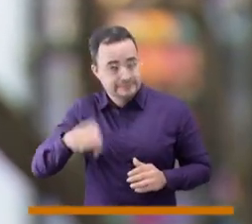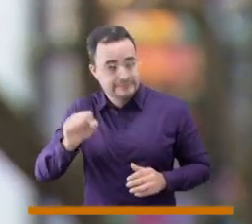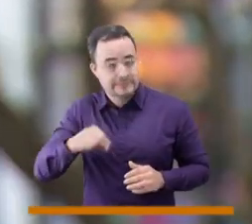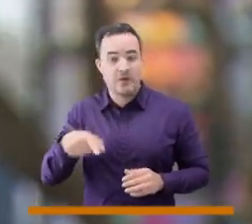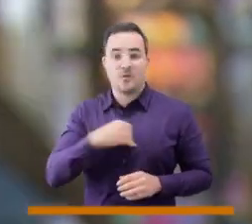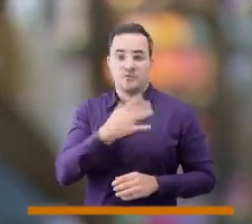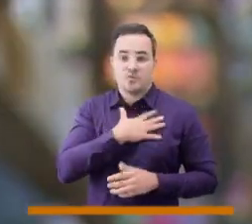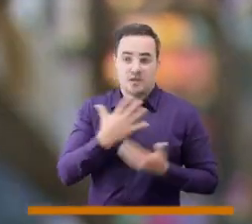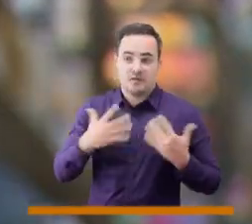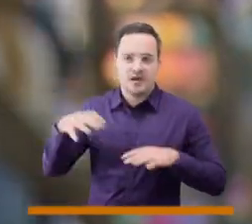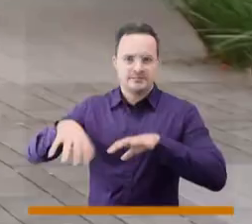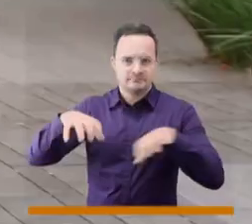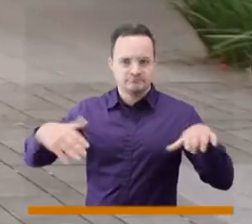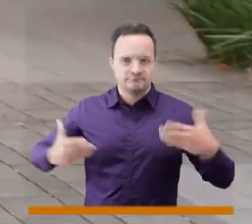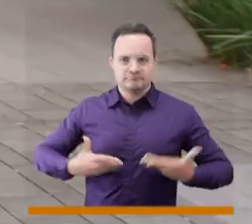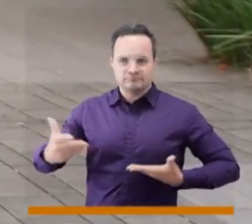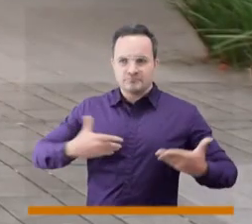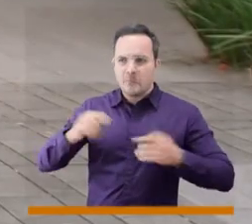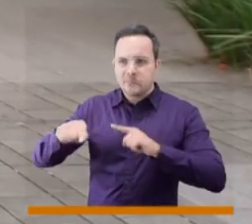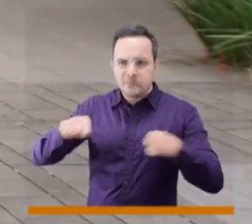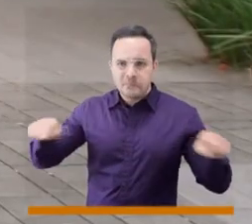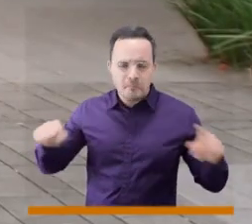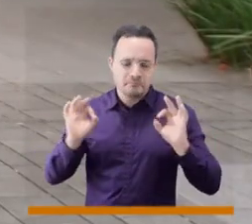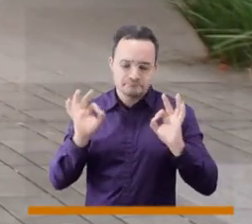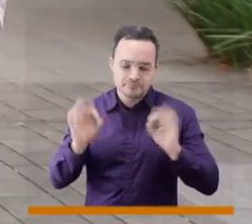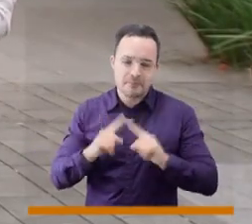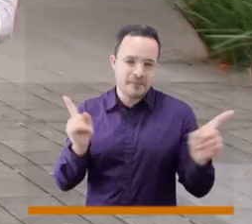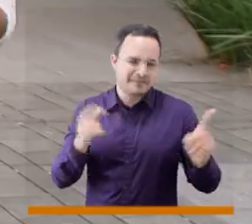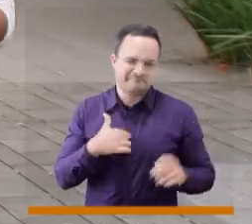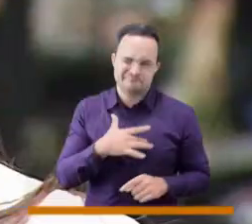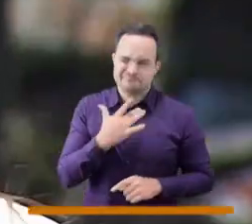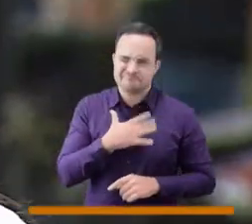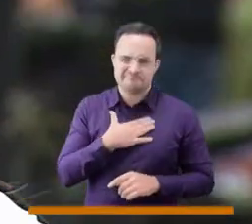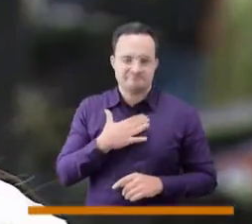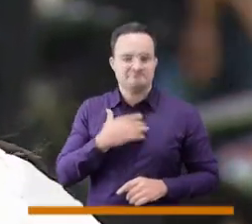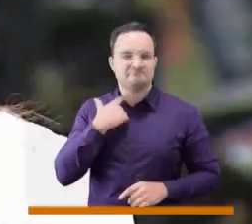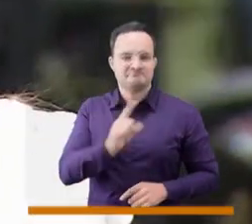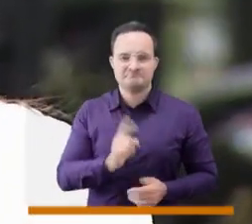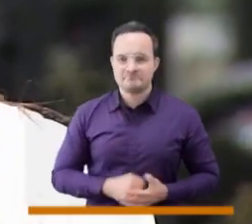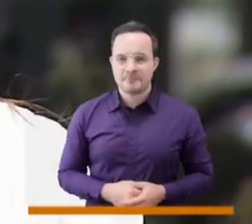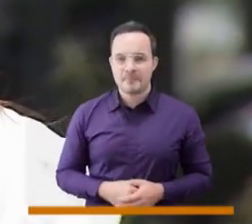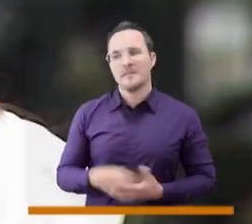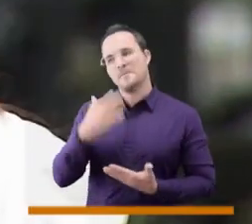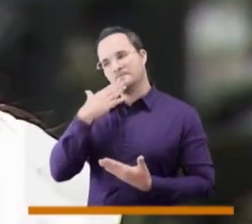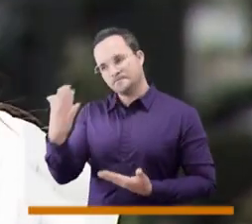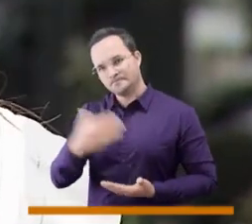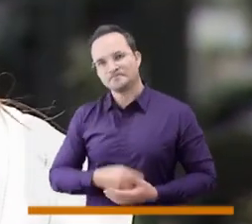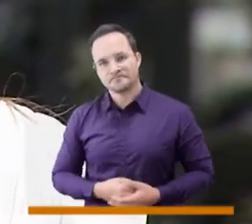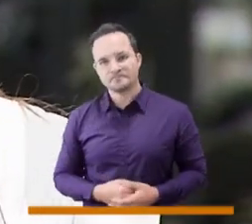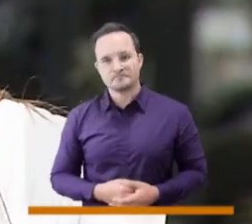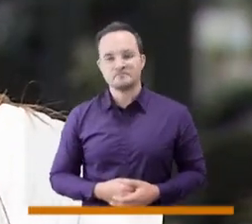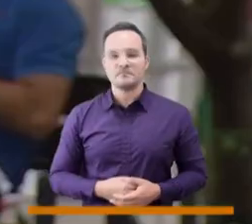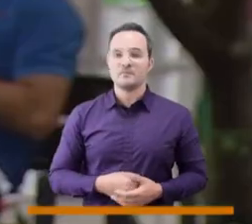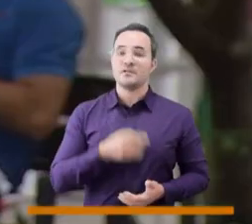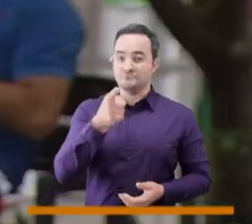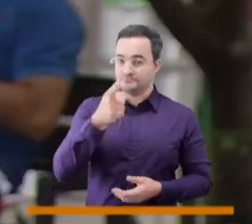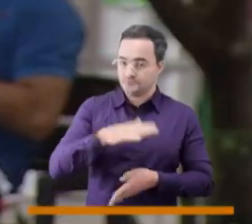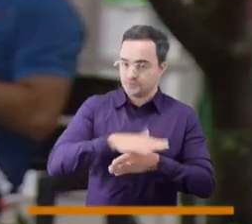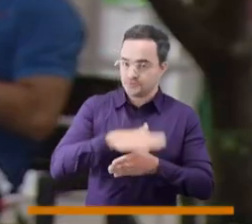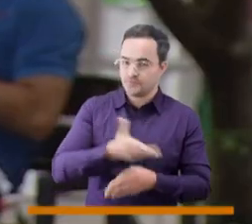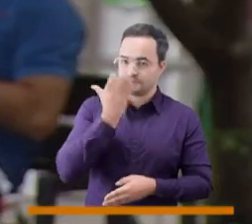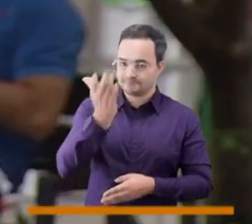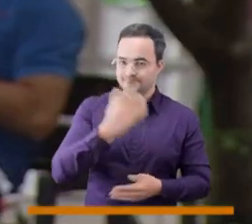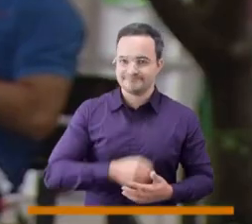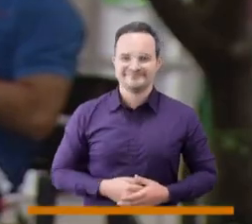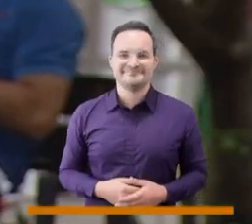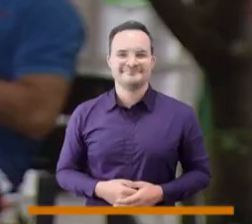no me gustaría vivir aquí, en el centro. Muchas gracias, don Jaime, por su apreciación, y siga usted, Katherine.